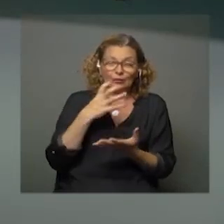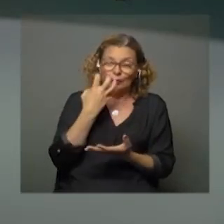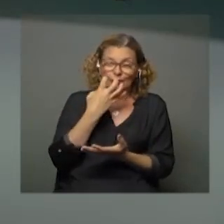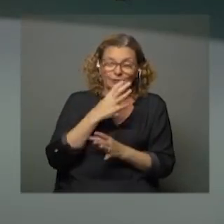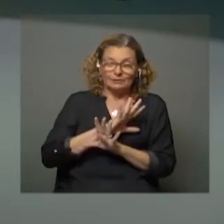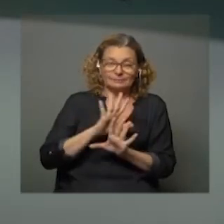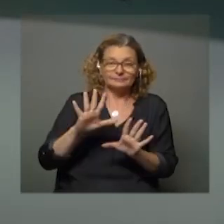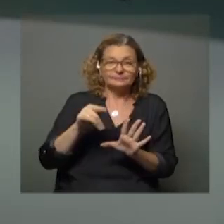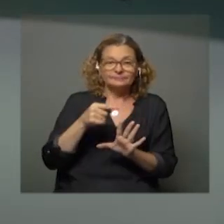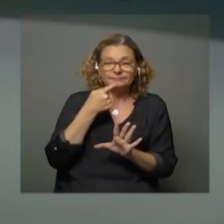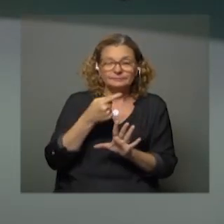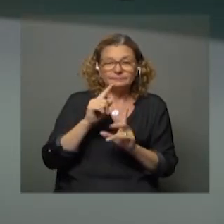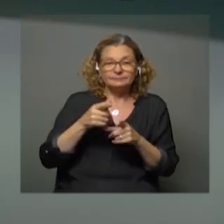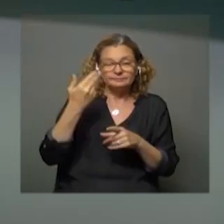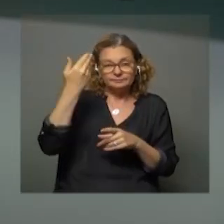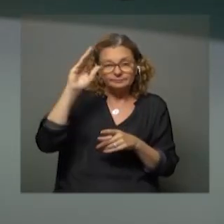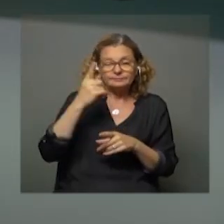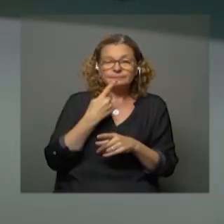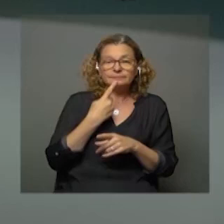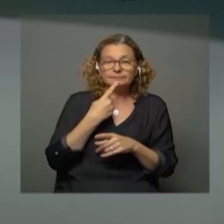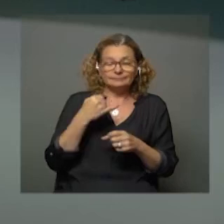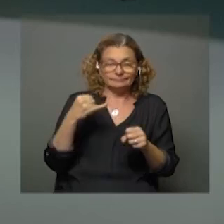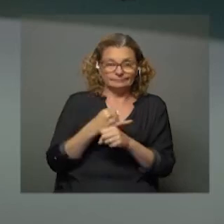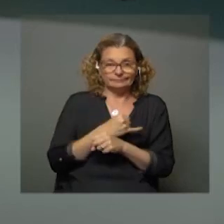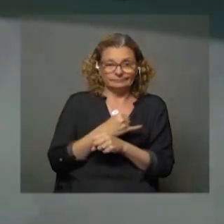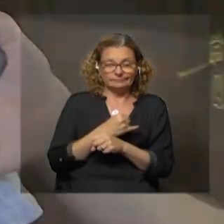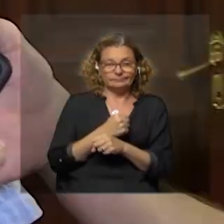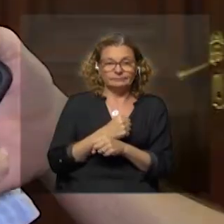sostuvo además que las autoridades políticas fallaron